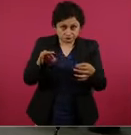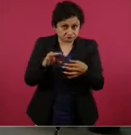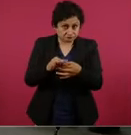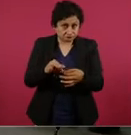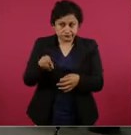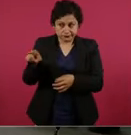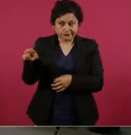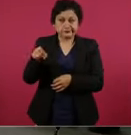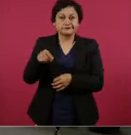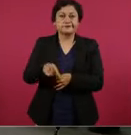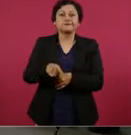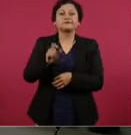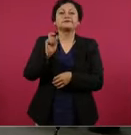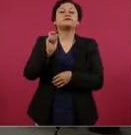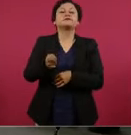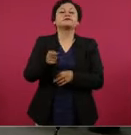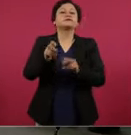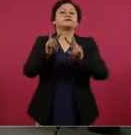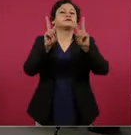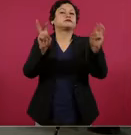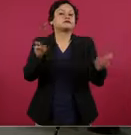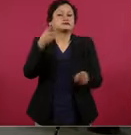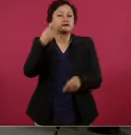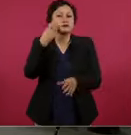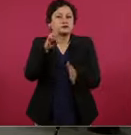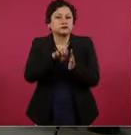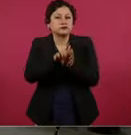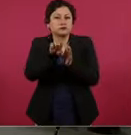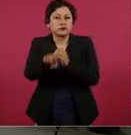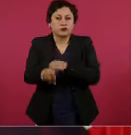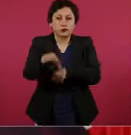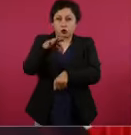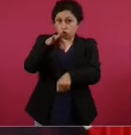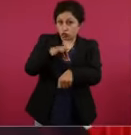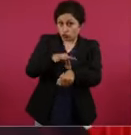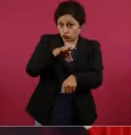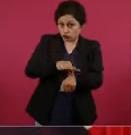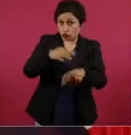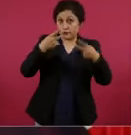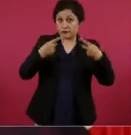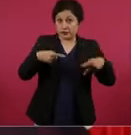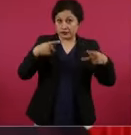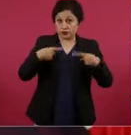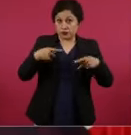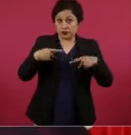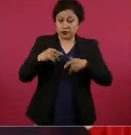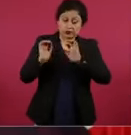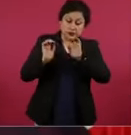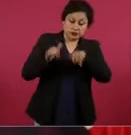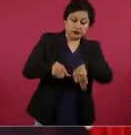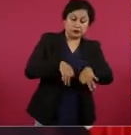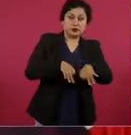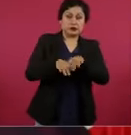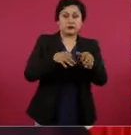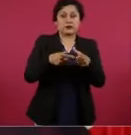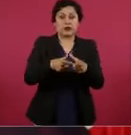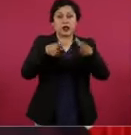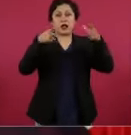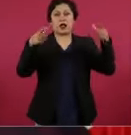en médicos cuánto vamos a tener de incremento en médicos generales